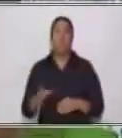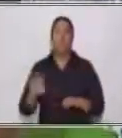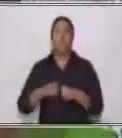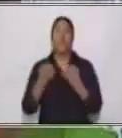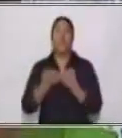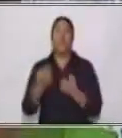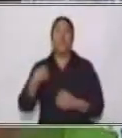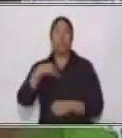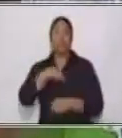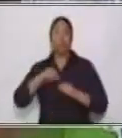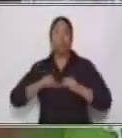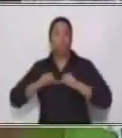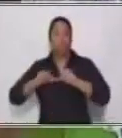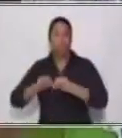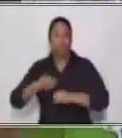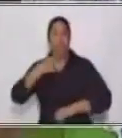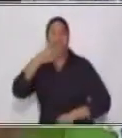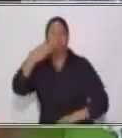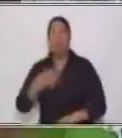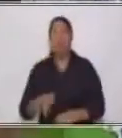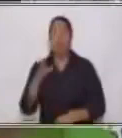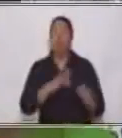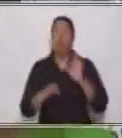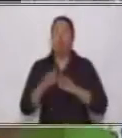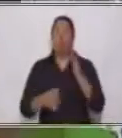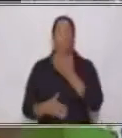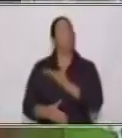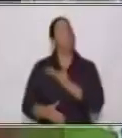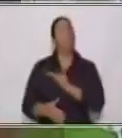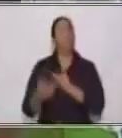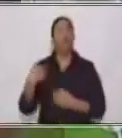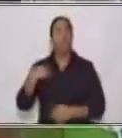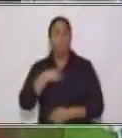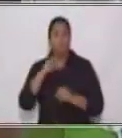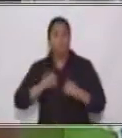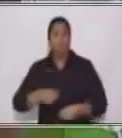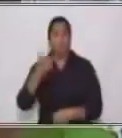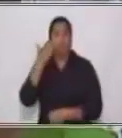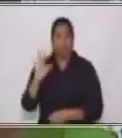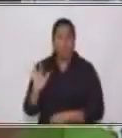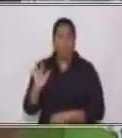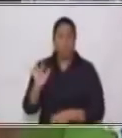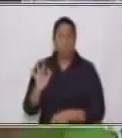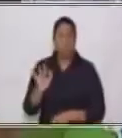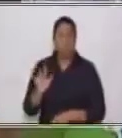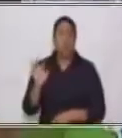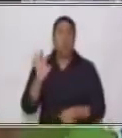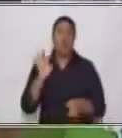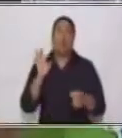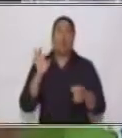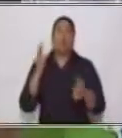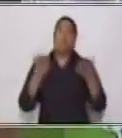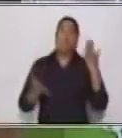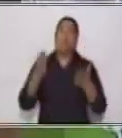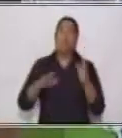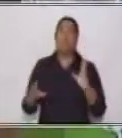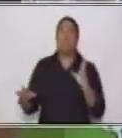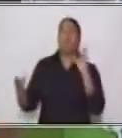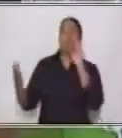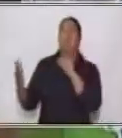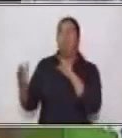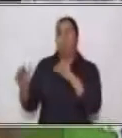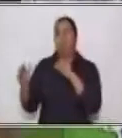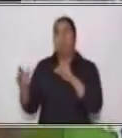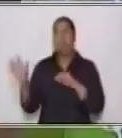si es verdadero o falso, nosotros lo podemos comprobar, ya sea para contradecir o